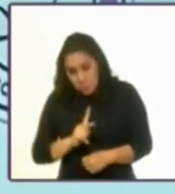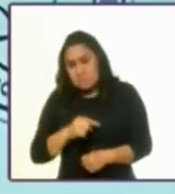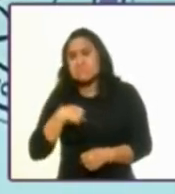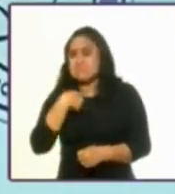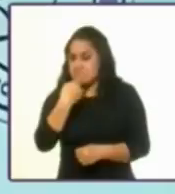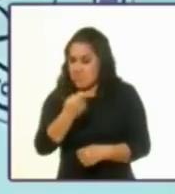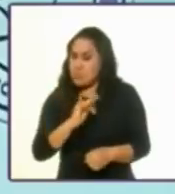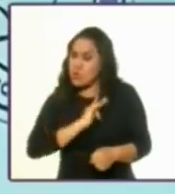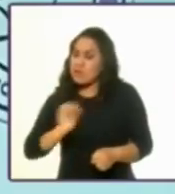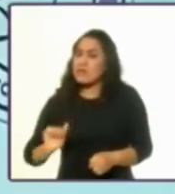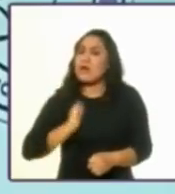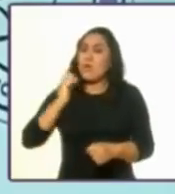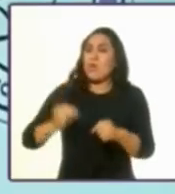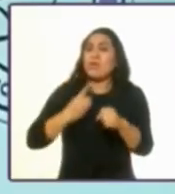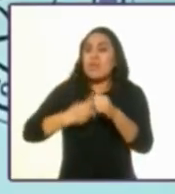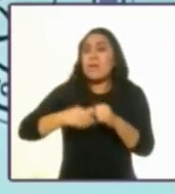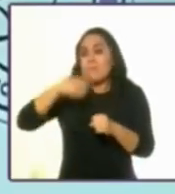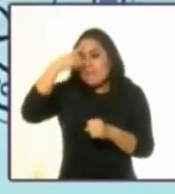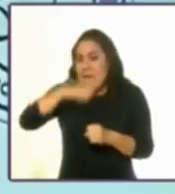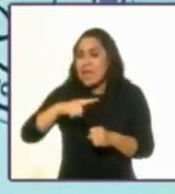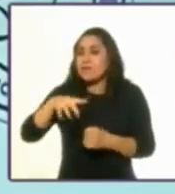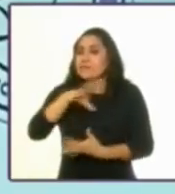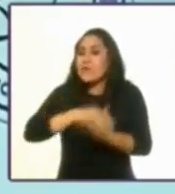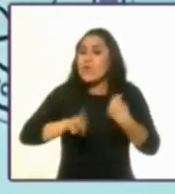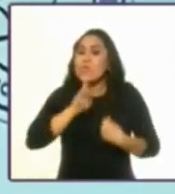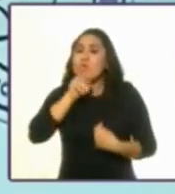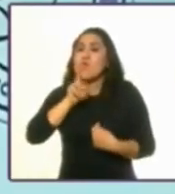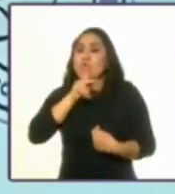oportunidades de desarrollo pleno